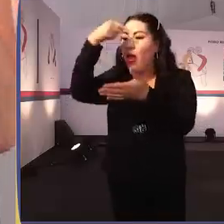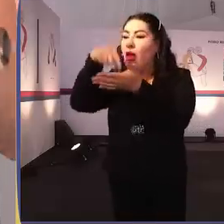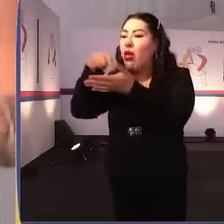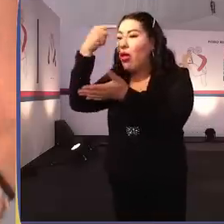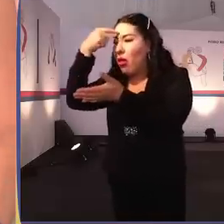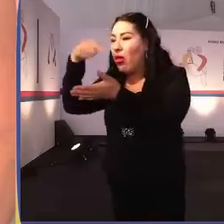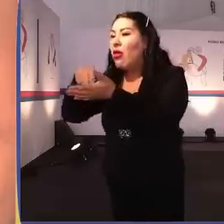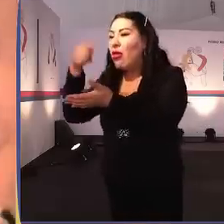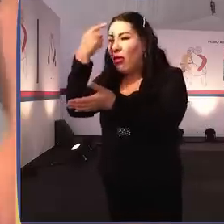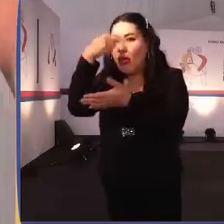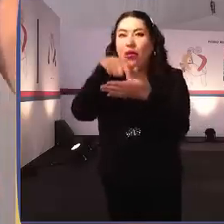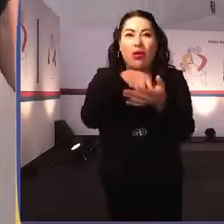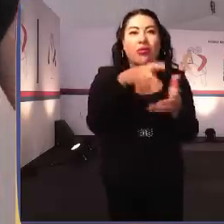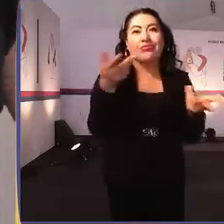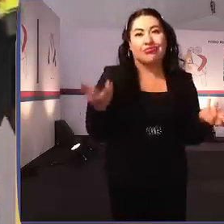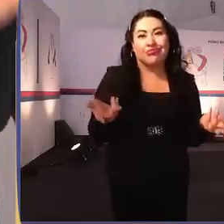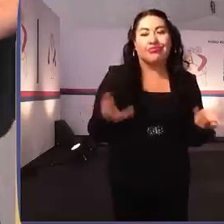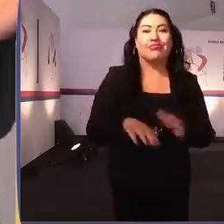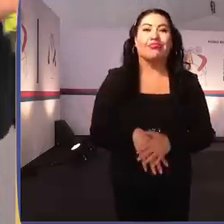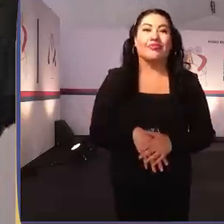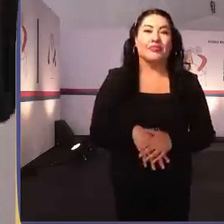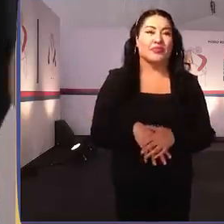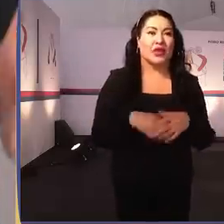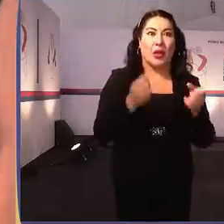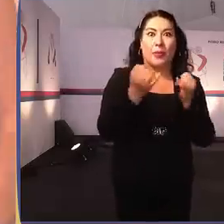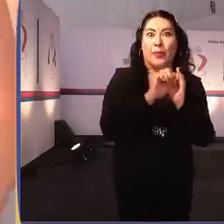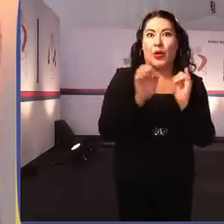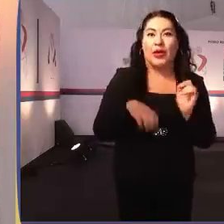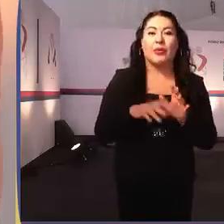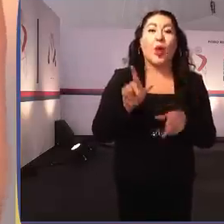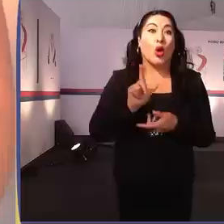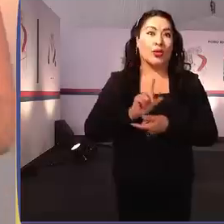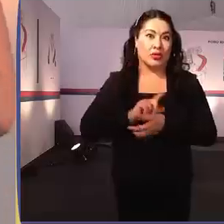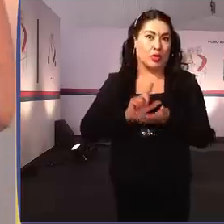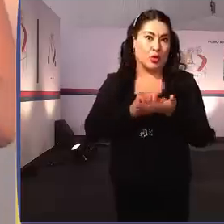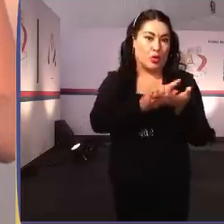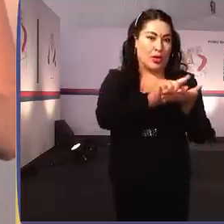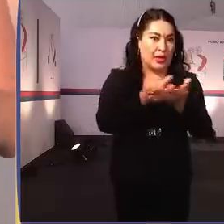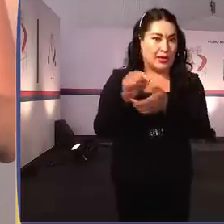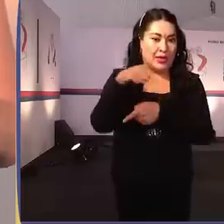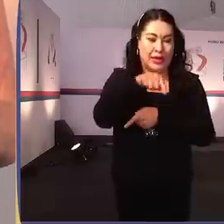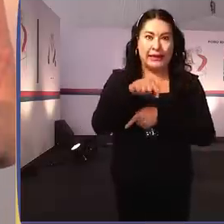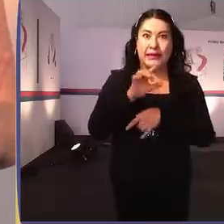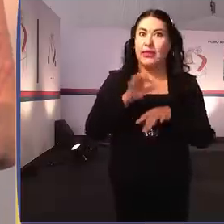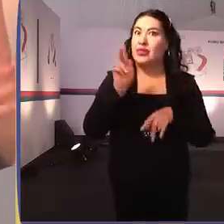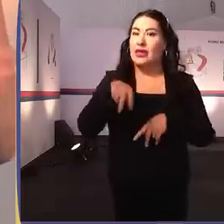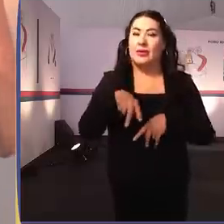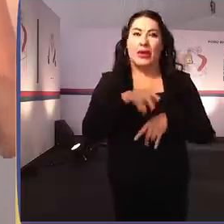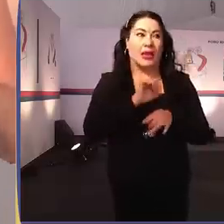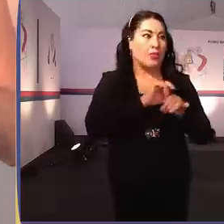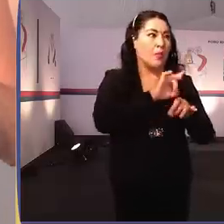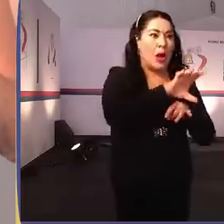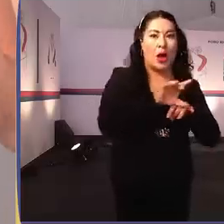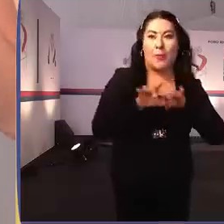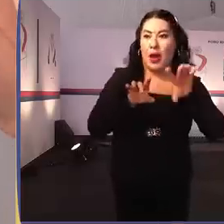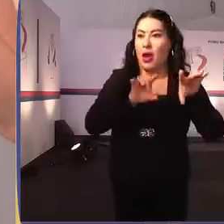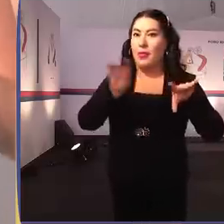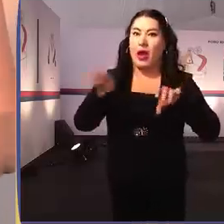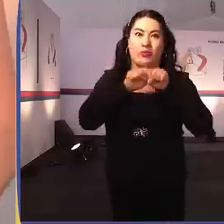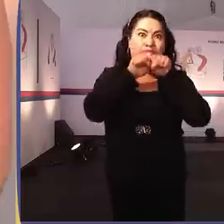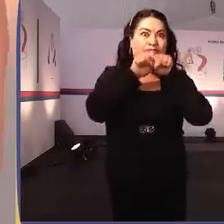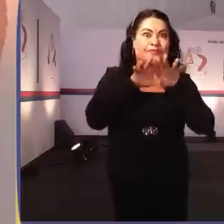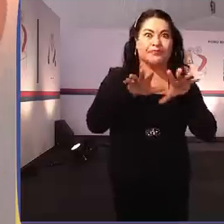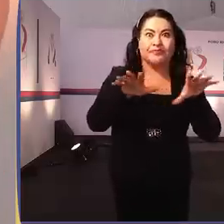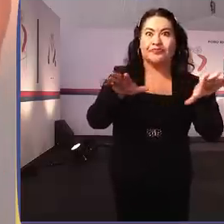otros en el mundo, por ejemplo, ese imaginario mundo de Twitter, oye, qué bárbaro. Ahí vuelan en serio, ¿eh? O sea, ahí sí llevan a